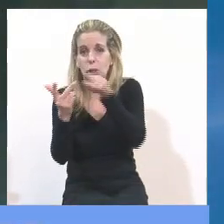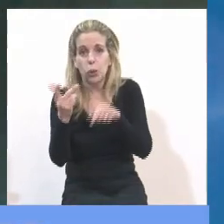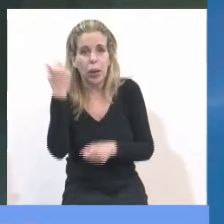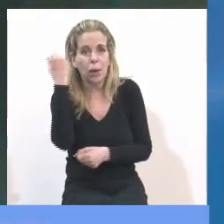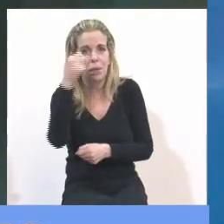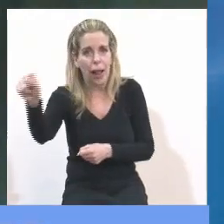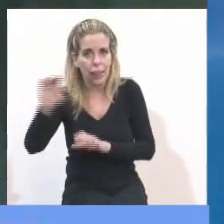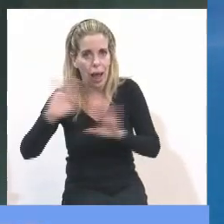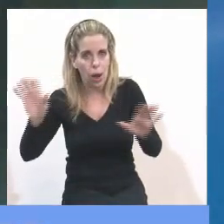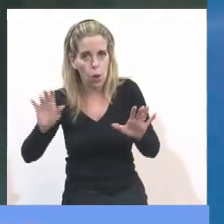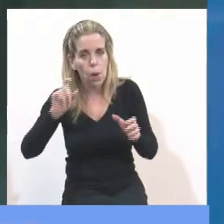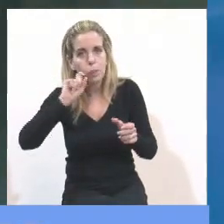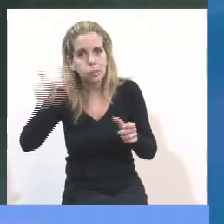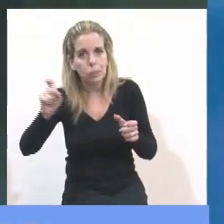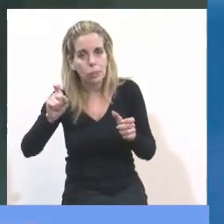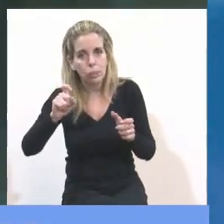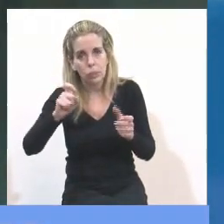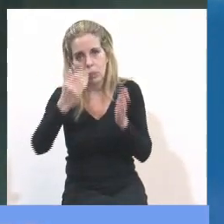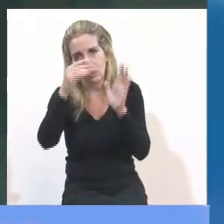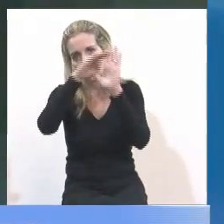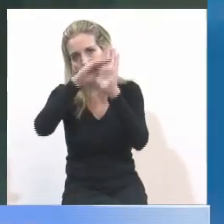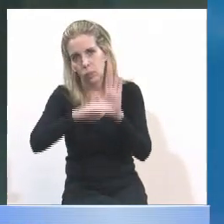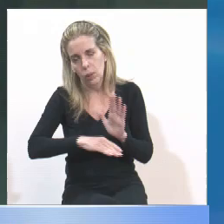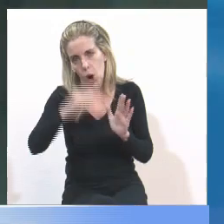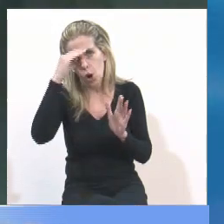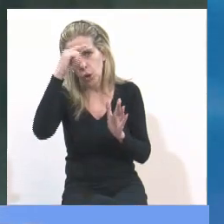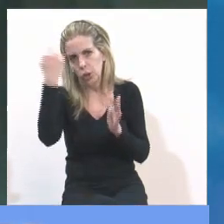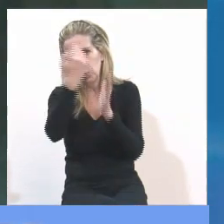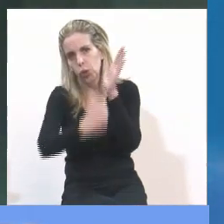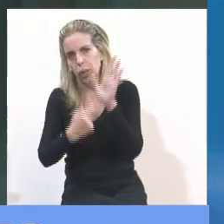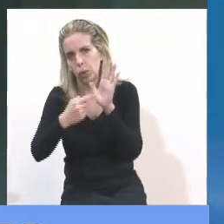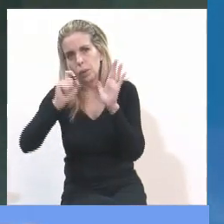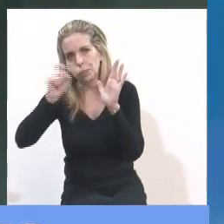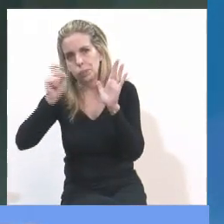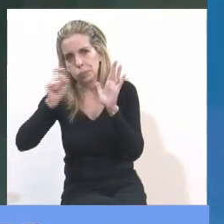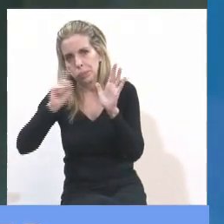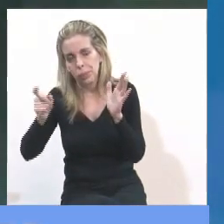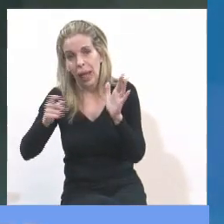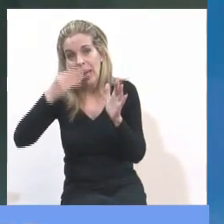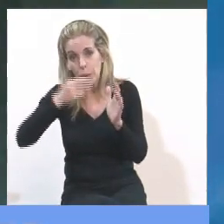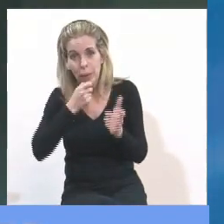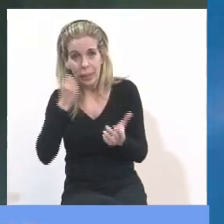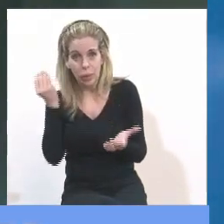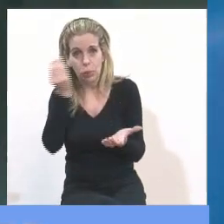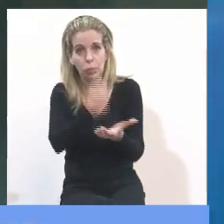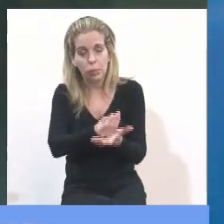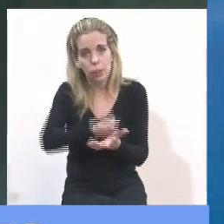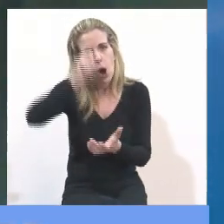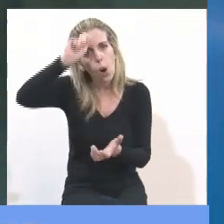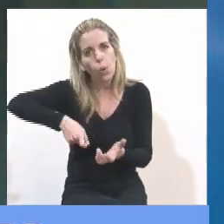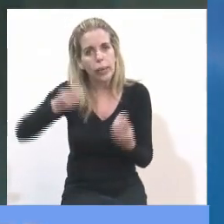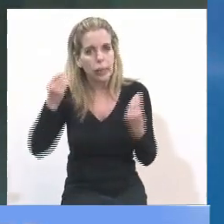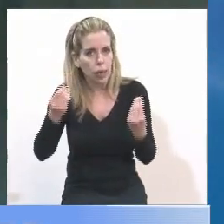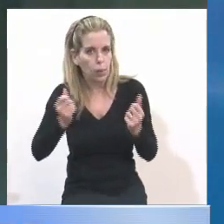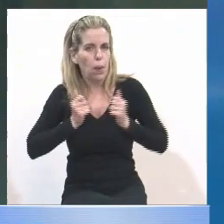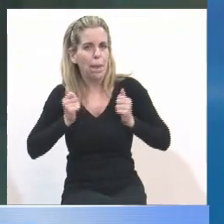que se niegan a cumplir el programa constitucional para ser designados en los cargos a los